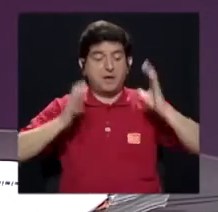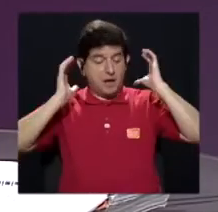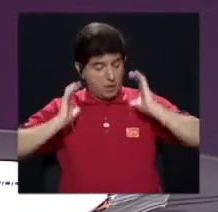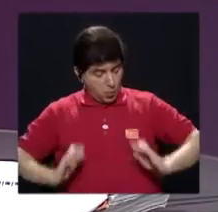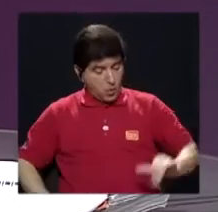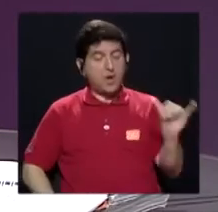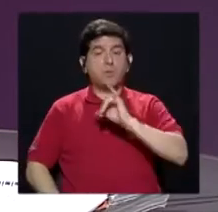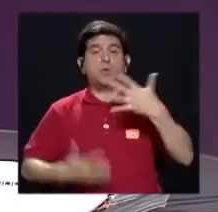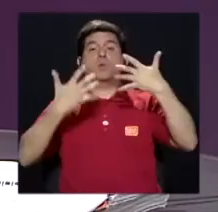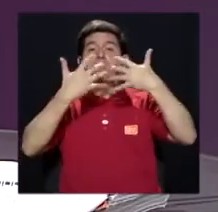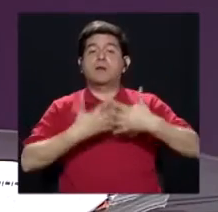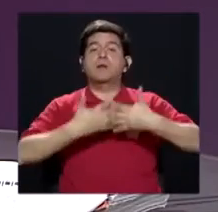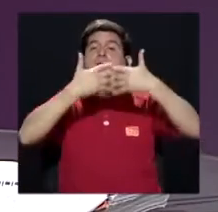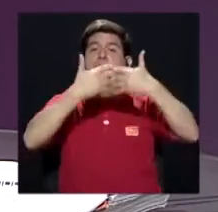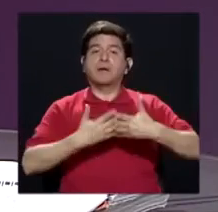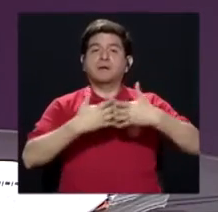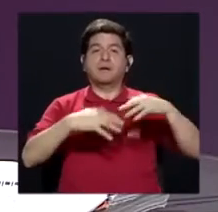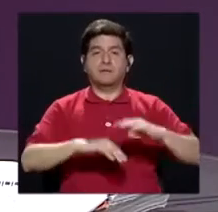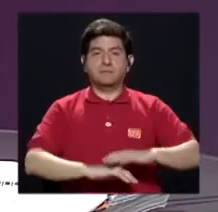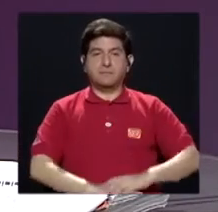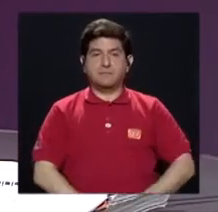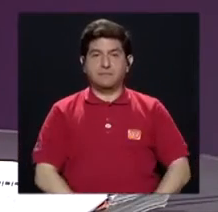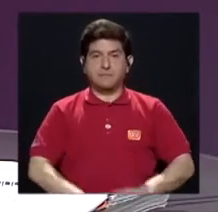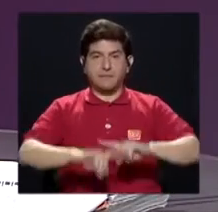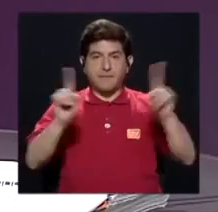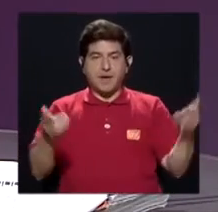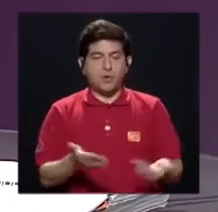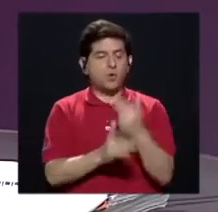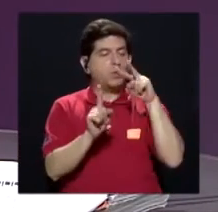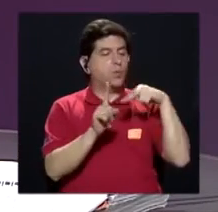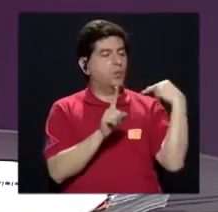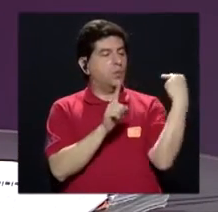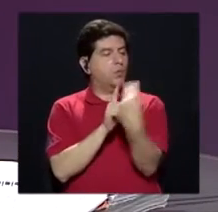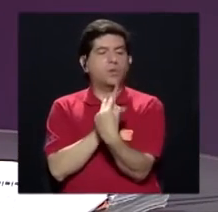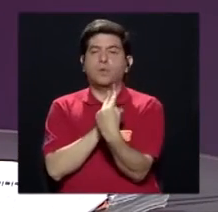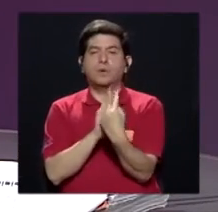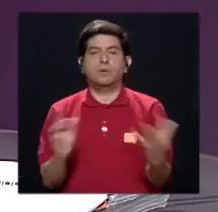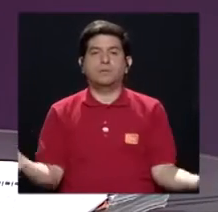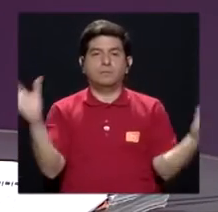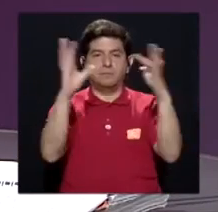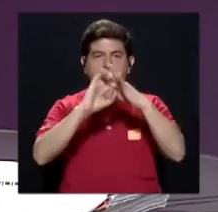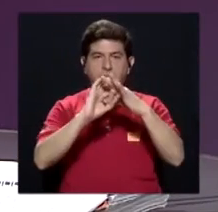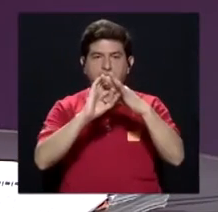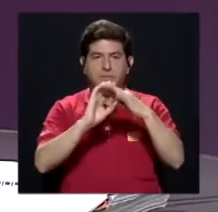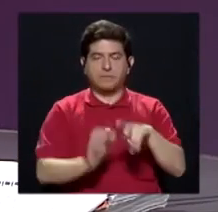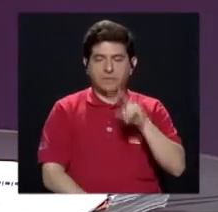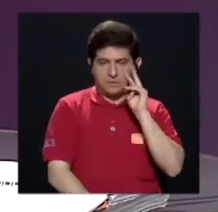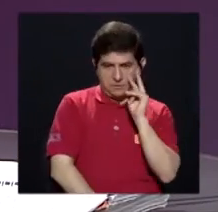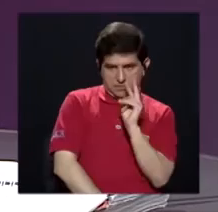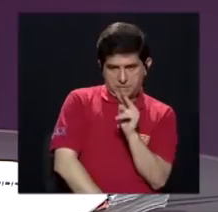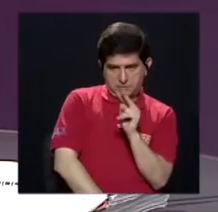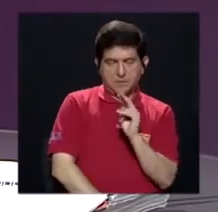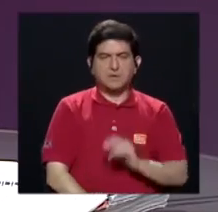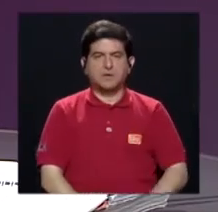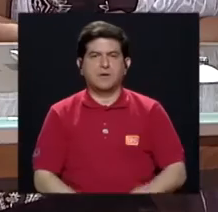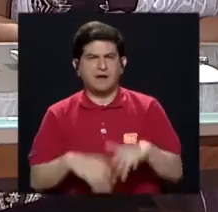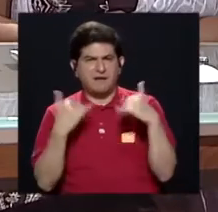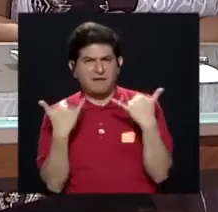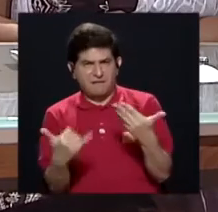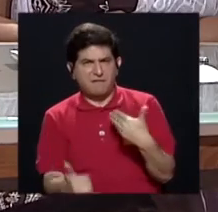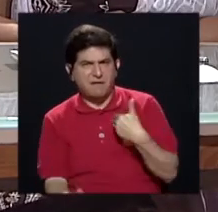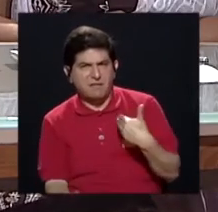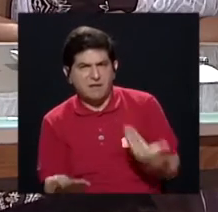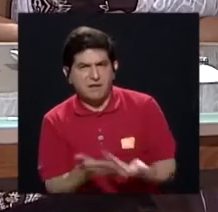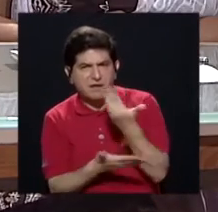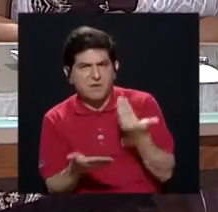como máquinas. Uh-huh. En cambio, en el nuevo paradigma se observa, y ya hay